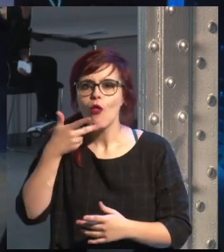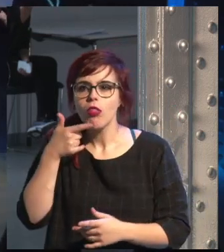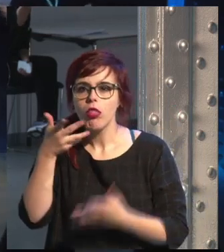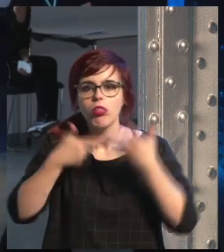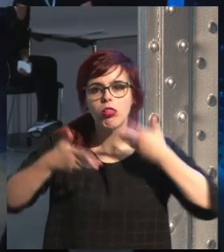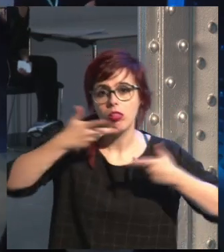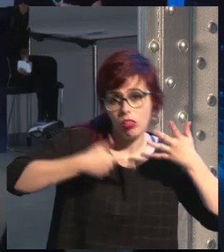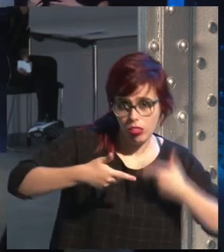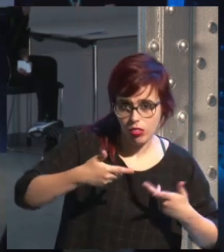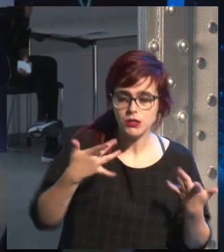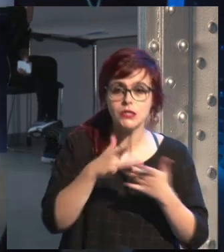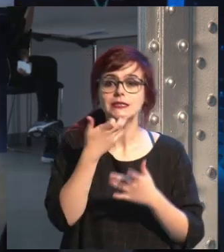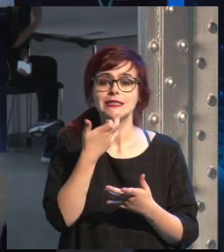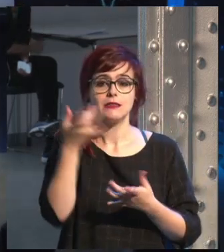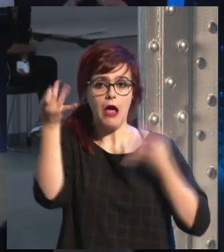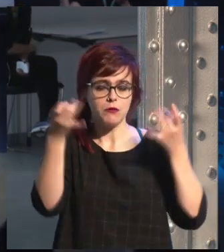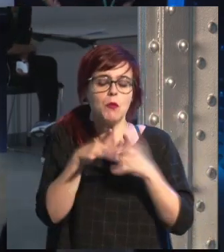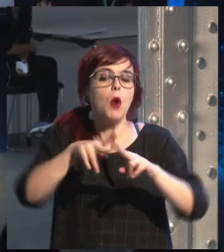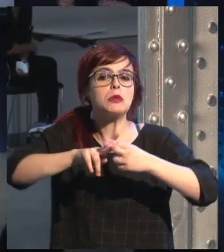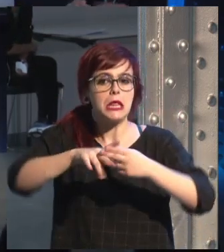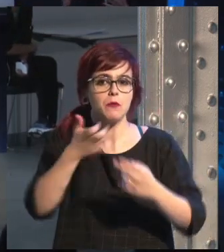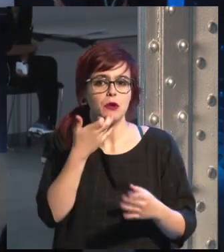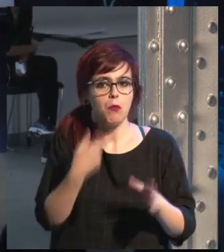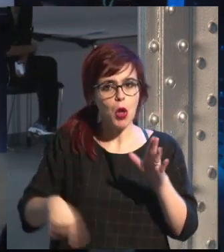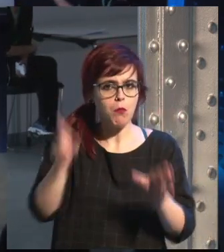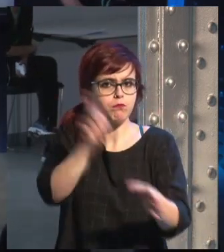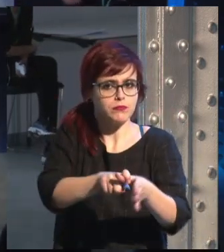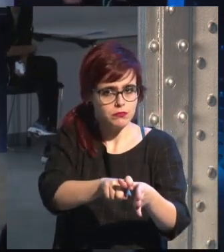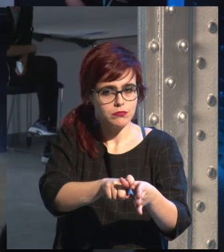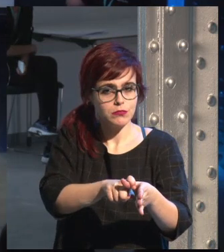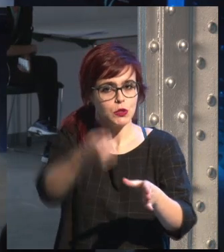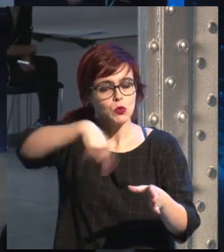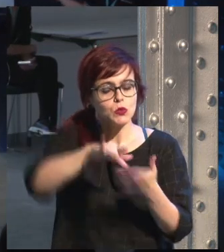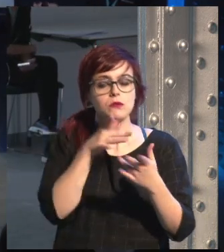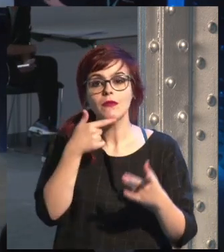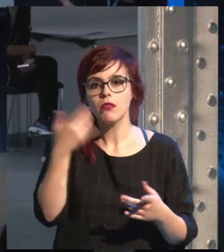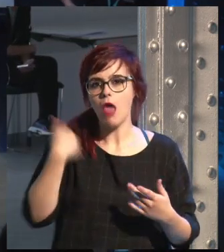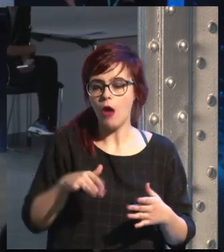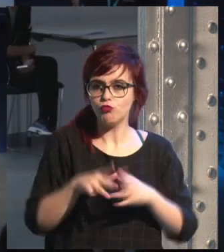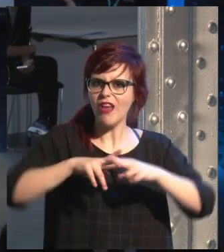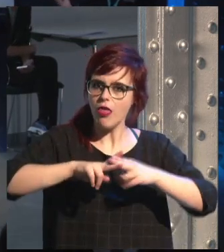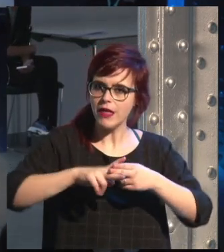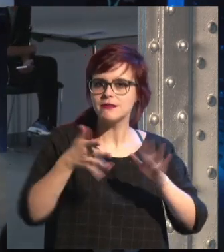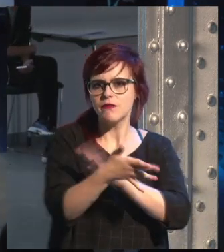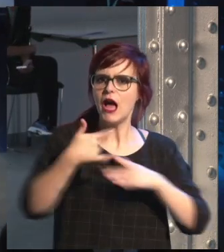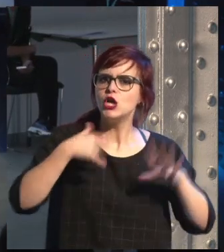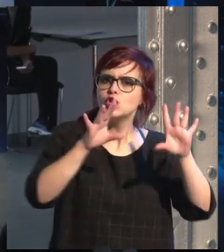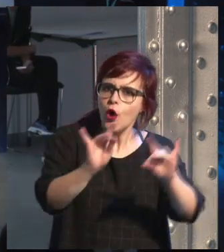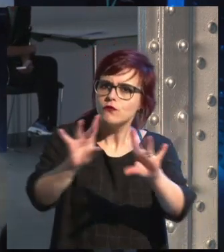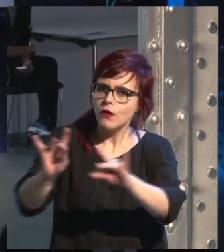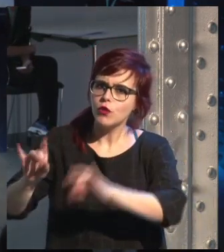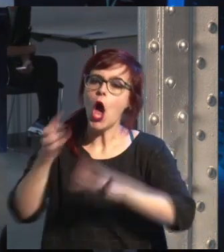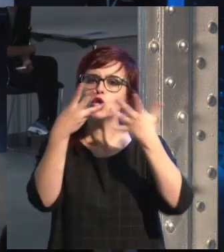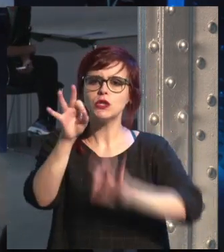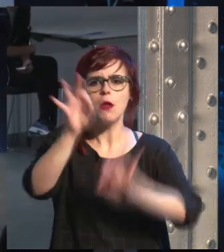actividad, ¿no? Hacemos un taller, por ejemplo, nos enseñan algo, pero luego hay un taller de eso, eso ya recordamos un 80%, prácticamente casi todo lo que nos